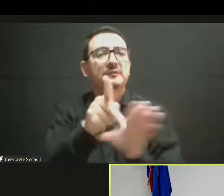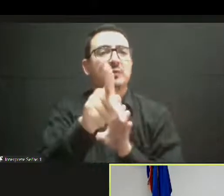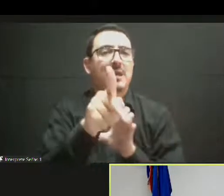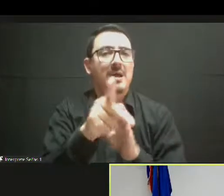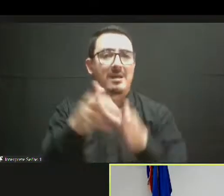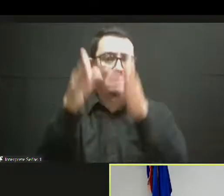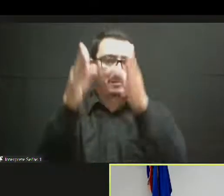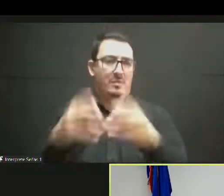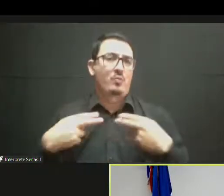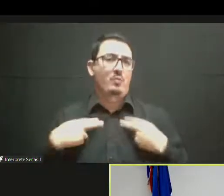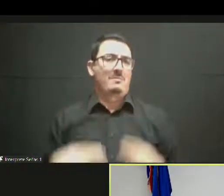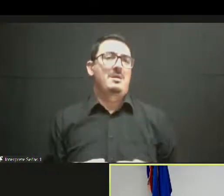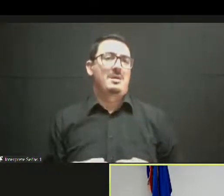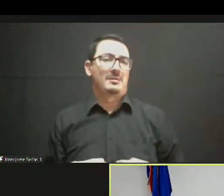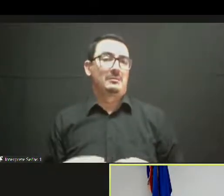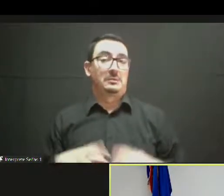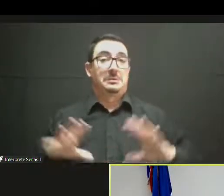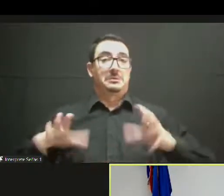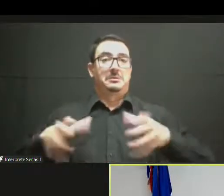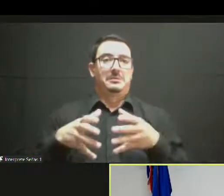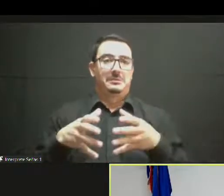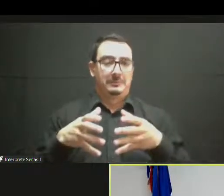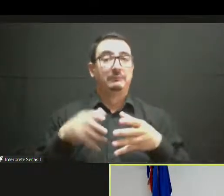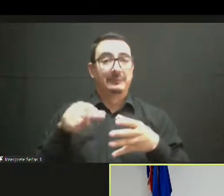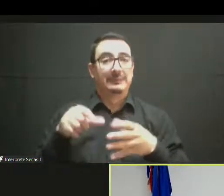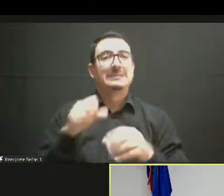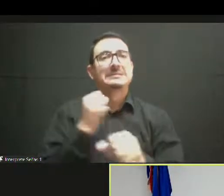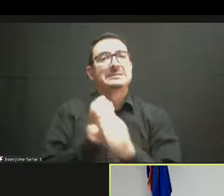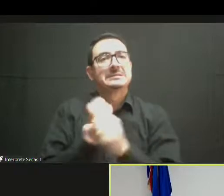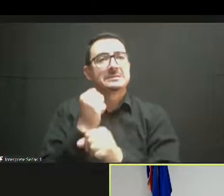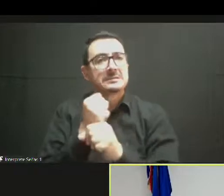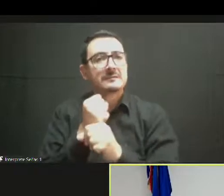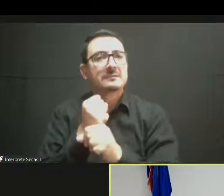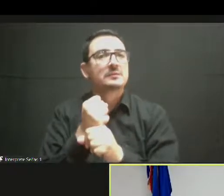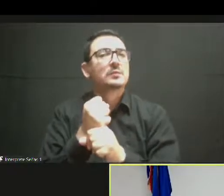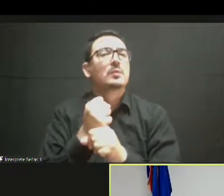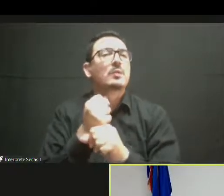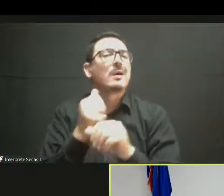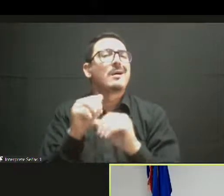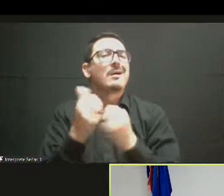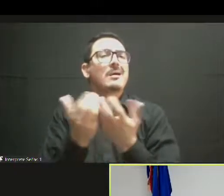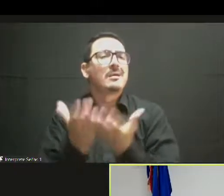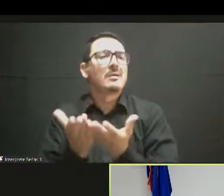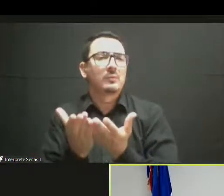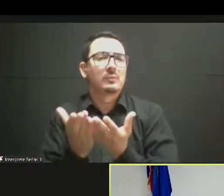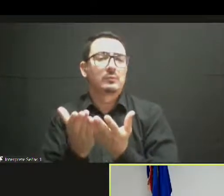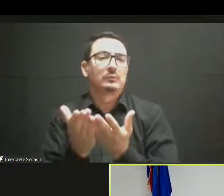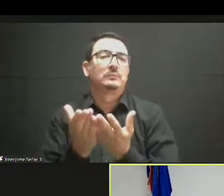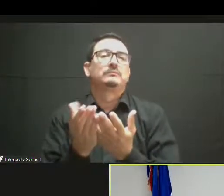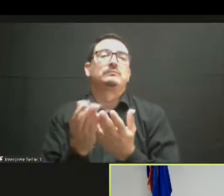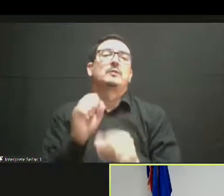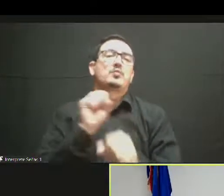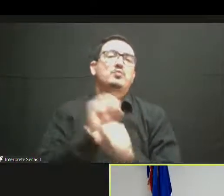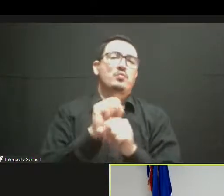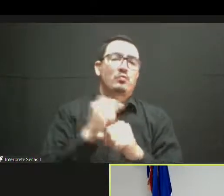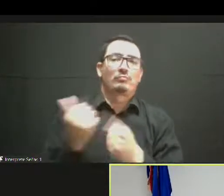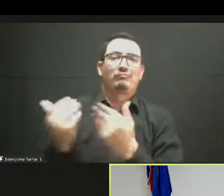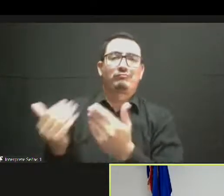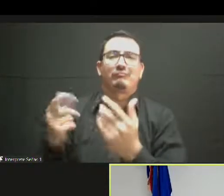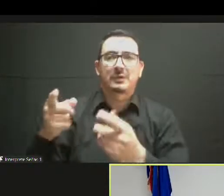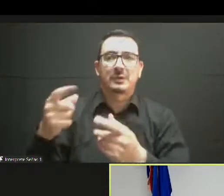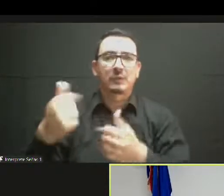sector, combinando la formación para el empleo y la competitividad, el desarrollo de